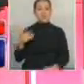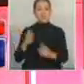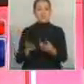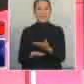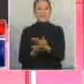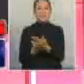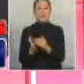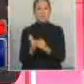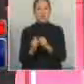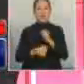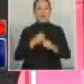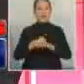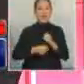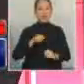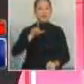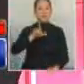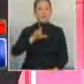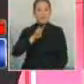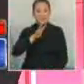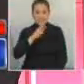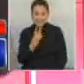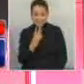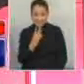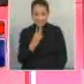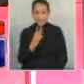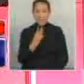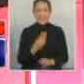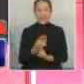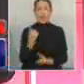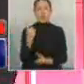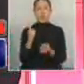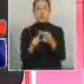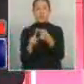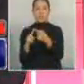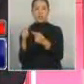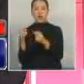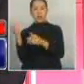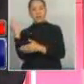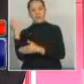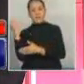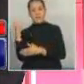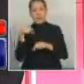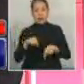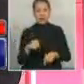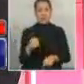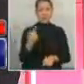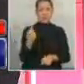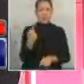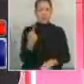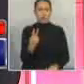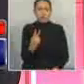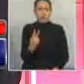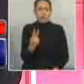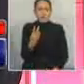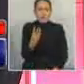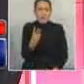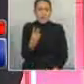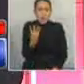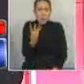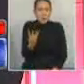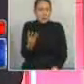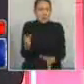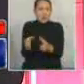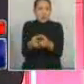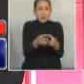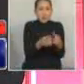propone, sí, el año 73. Había un solo partido en la derecha, ahora hay dos, tres, cuatro, dos partidos y dos movimientos. Cuatro, claro,